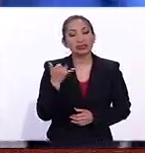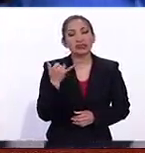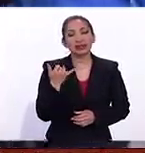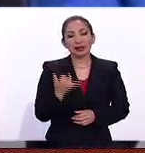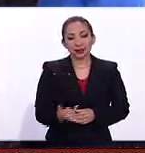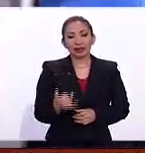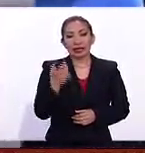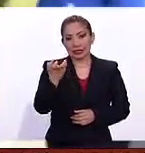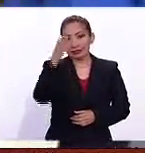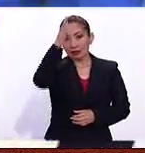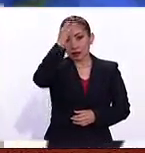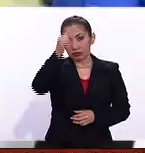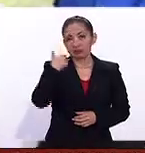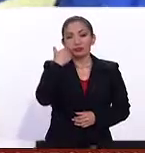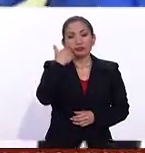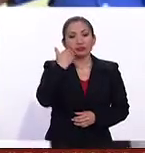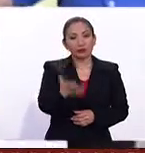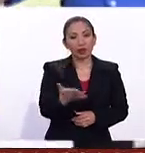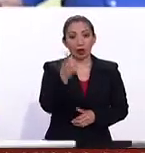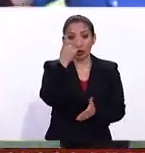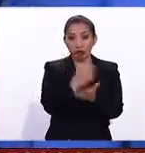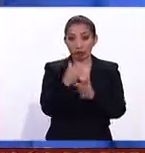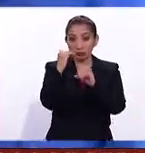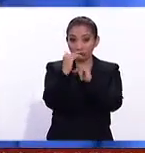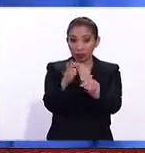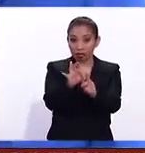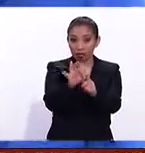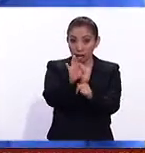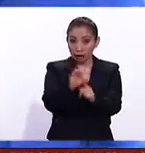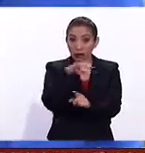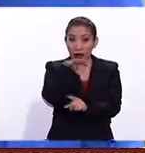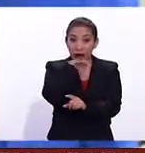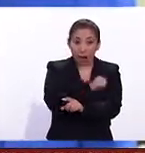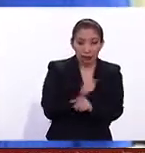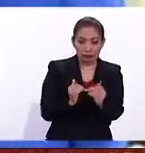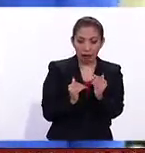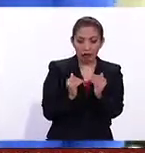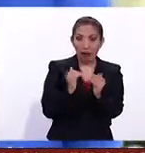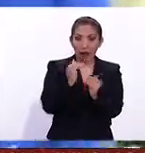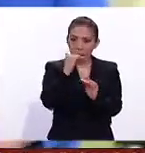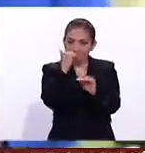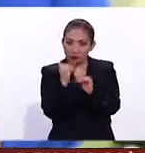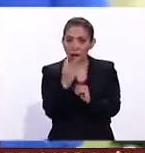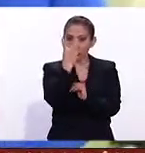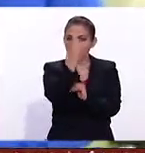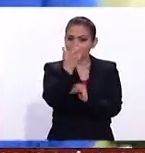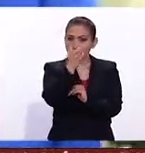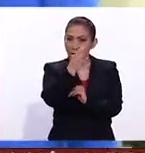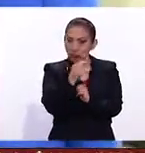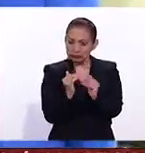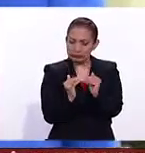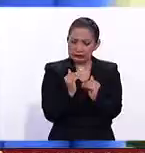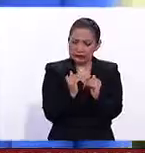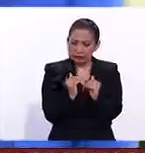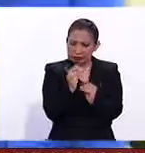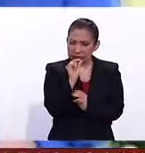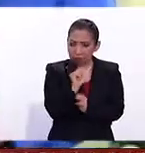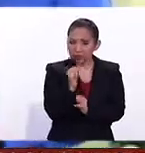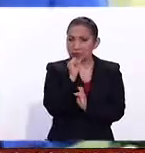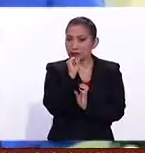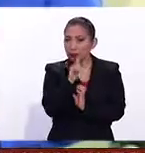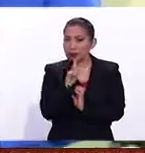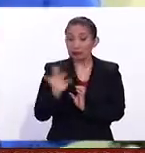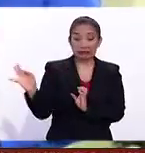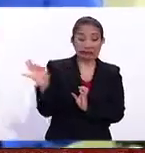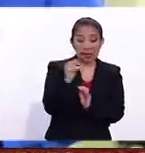Y este acuerdo busca no solo limitar la temperatura, el aumento de la temperatura a 2 grados, sino hacerlo